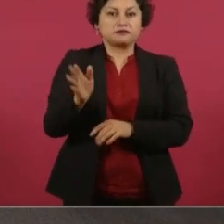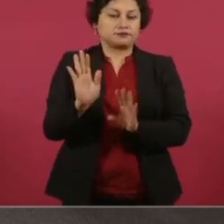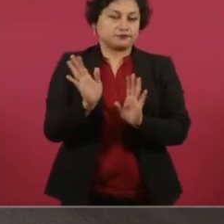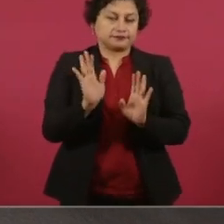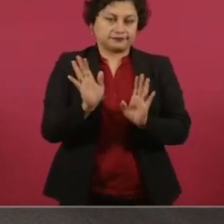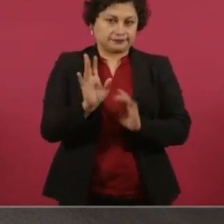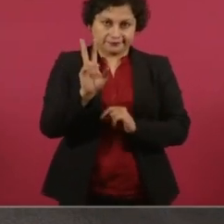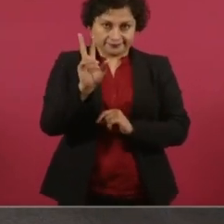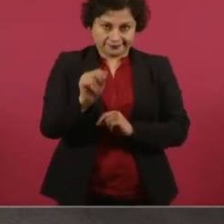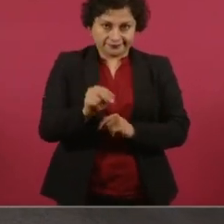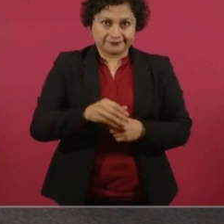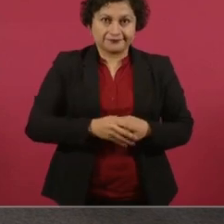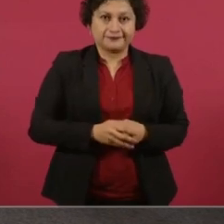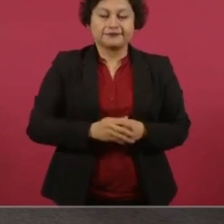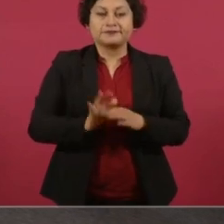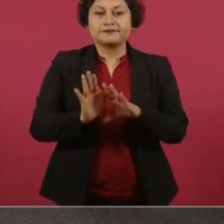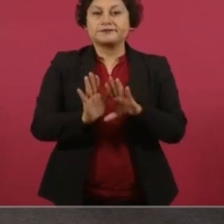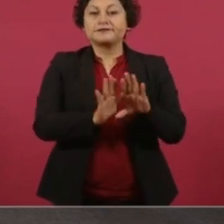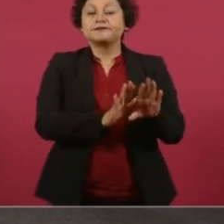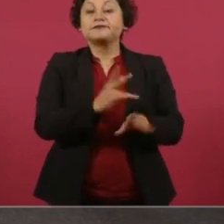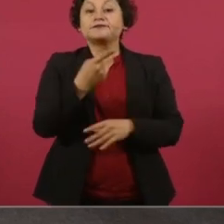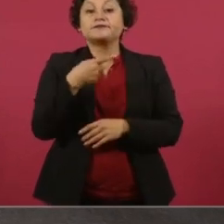De todas formas,